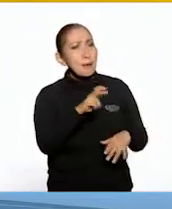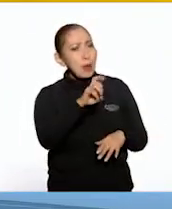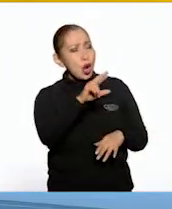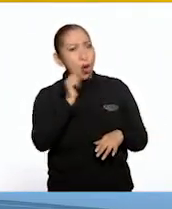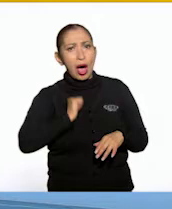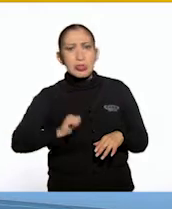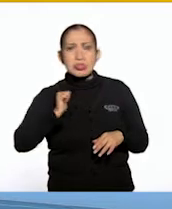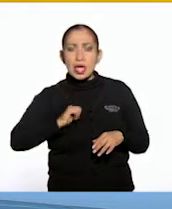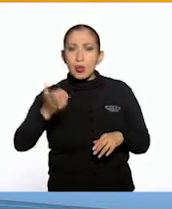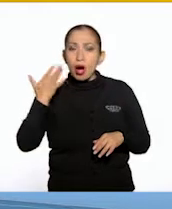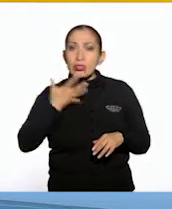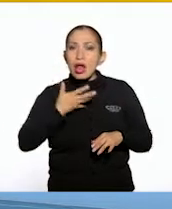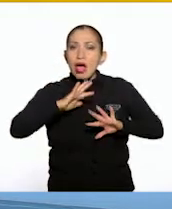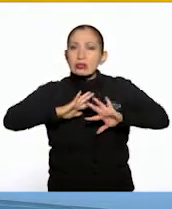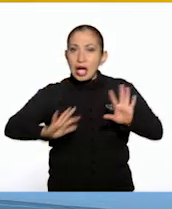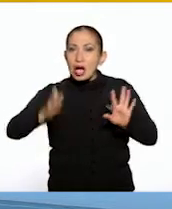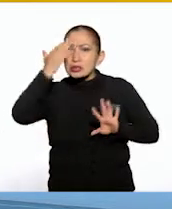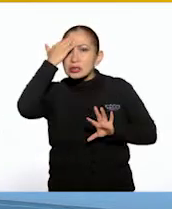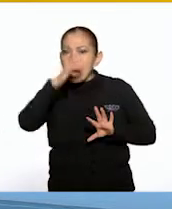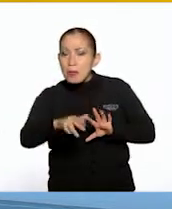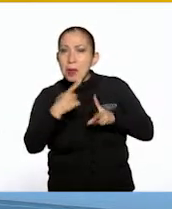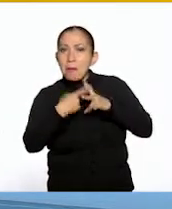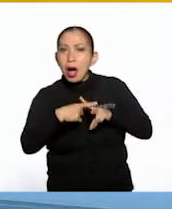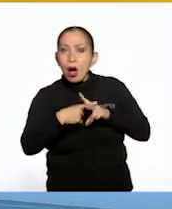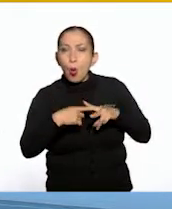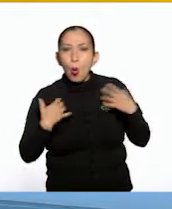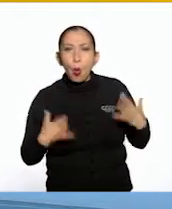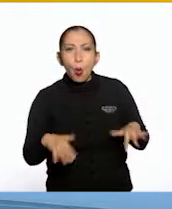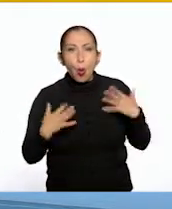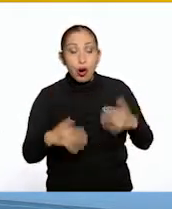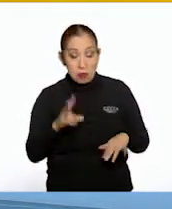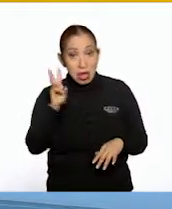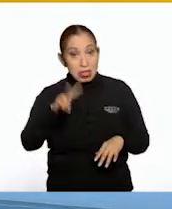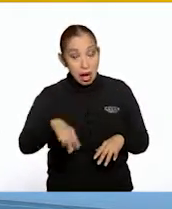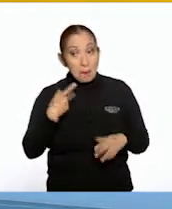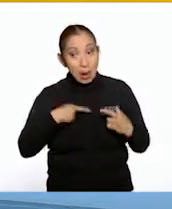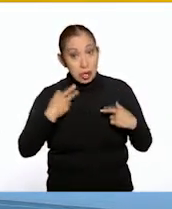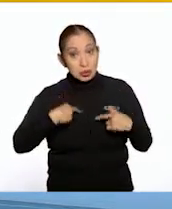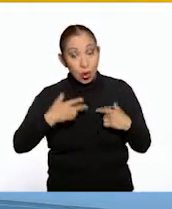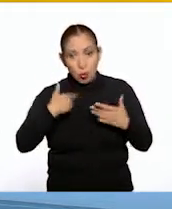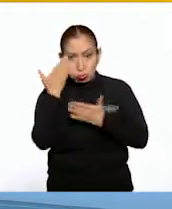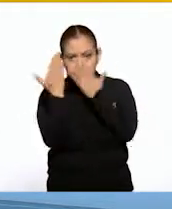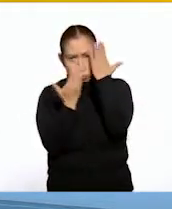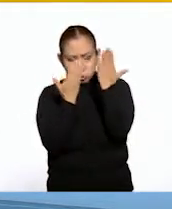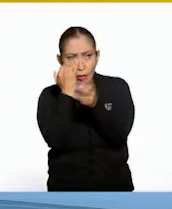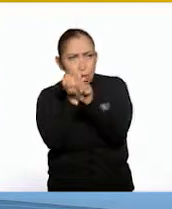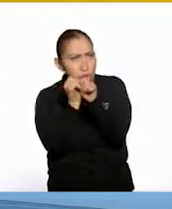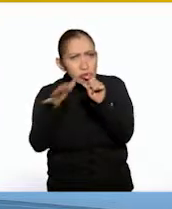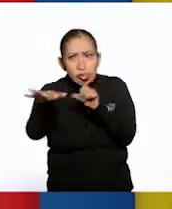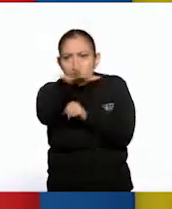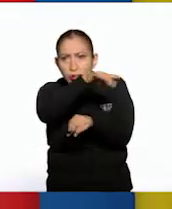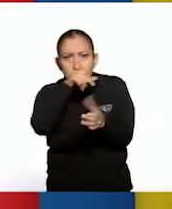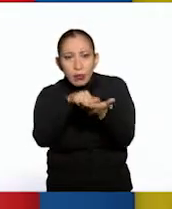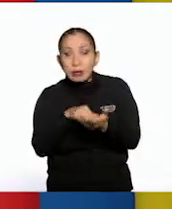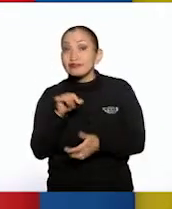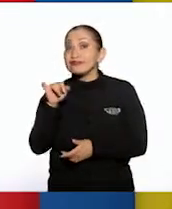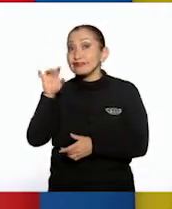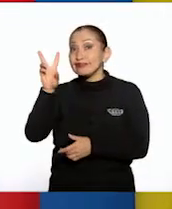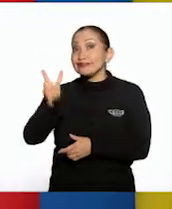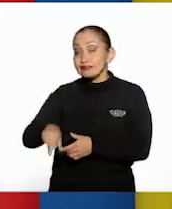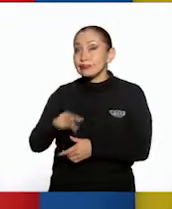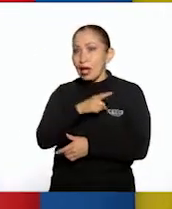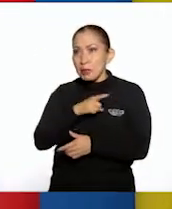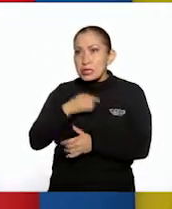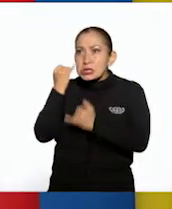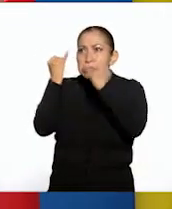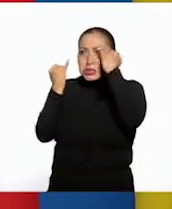en la antigüedad se tenían ya estas nociones matemáticas? Vaya que eran personas muy estudiosas de su entorno. Así es, tuvieron